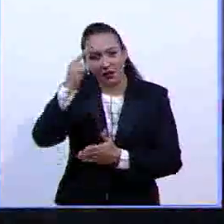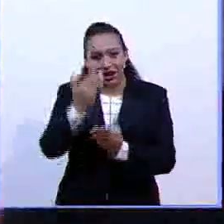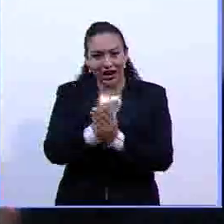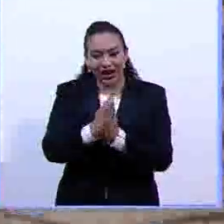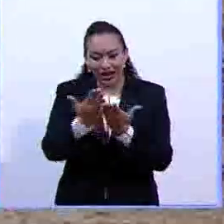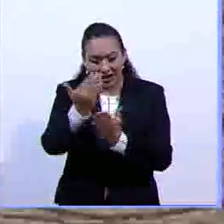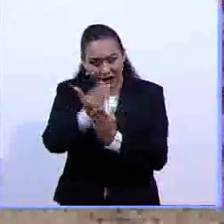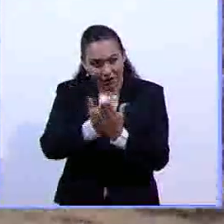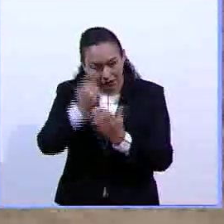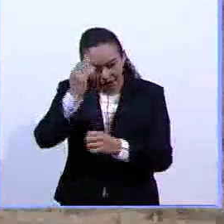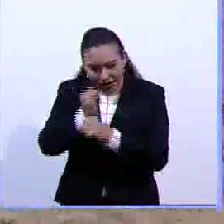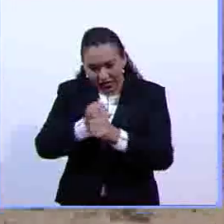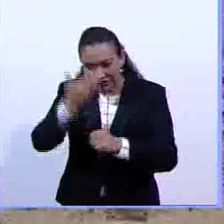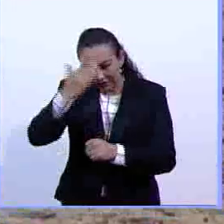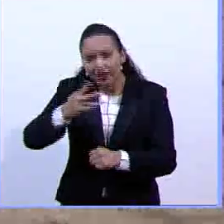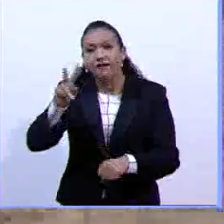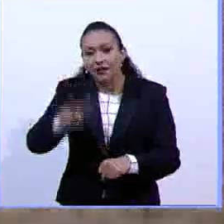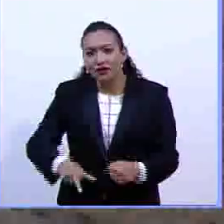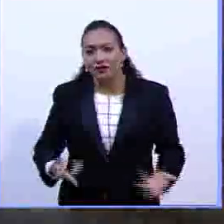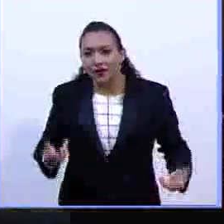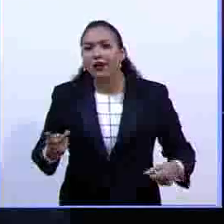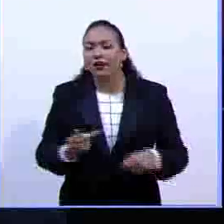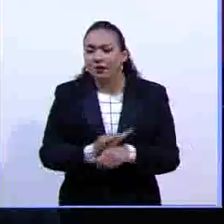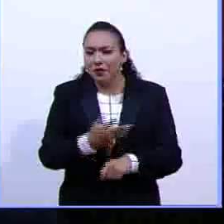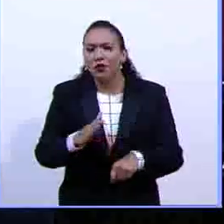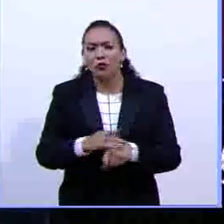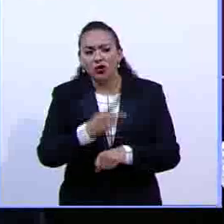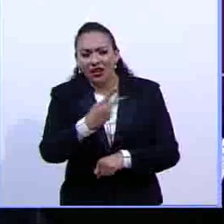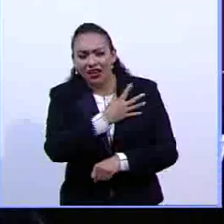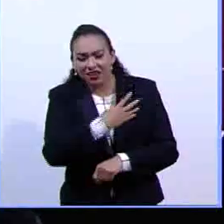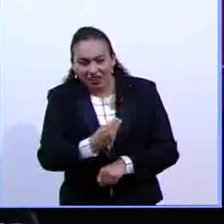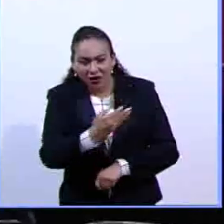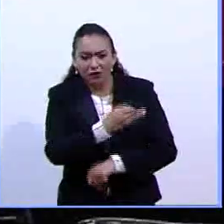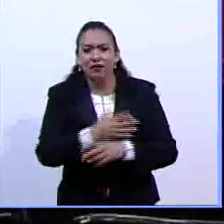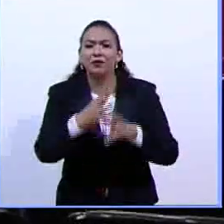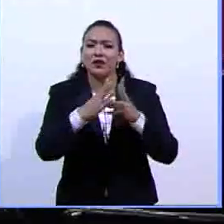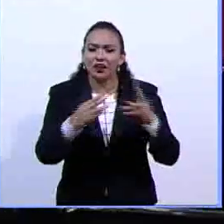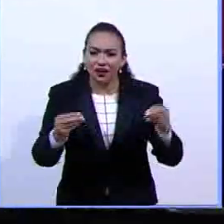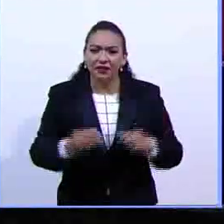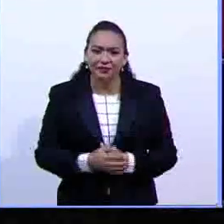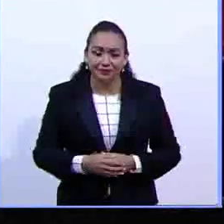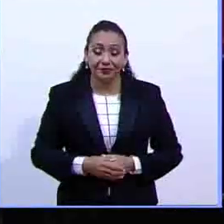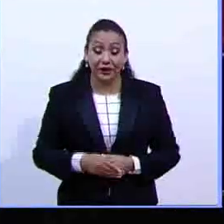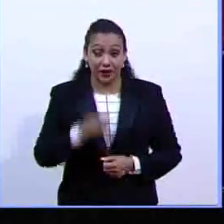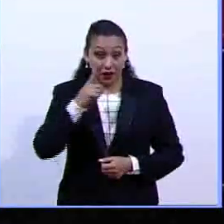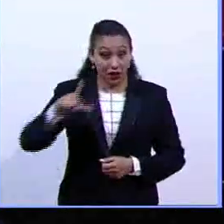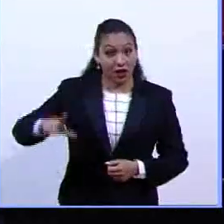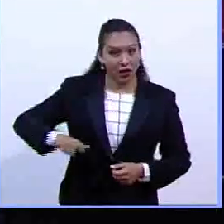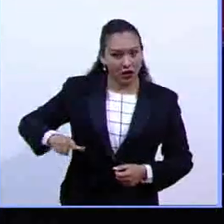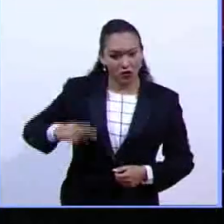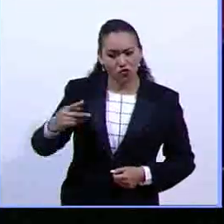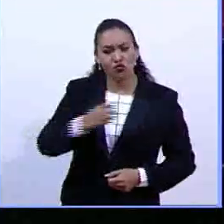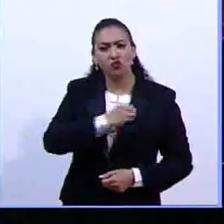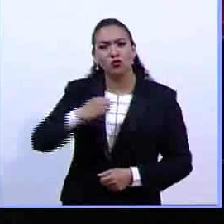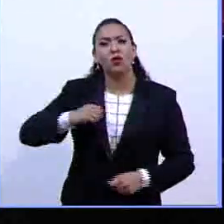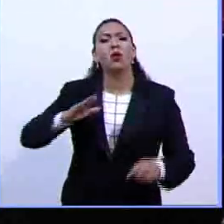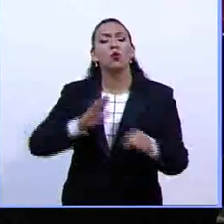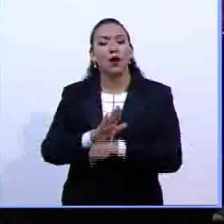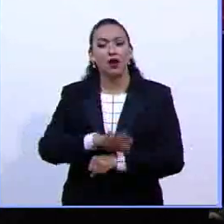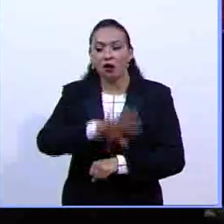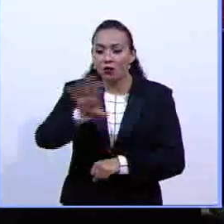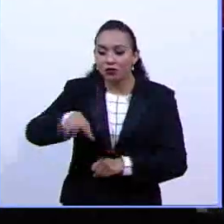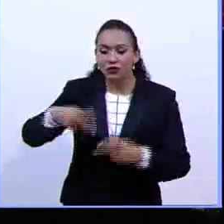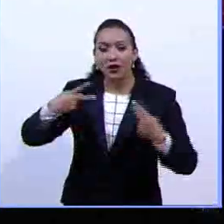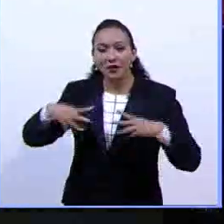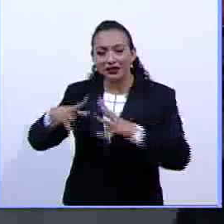su derecho a la verdad. Al resolver un amparo en revisión, determinó que el Estado está obligado a buscar a las